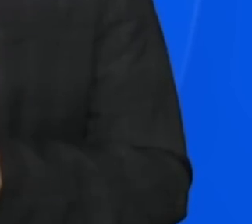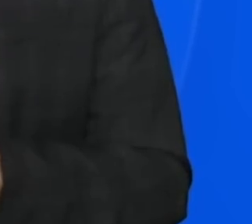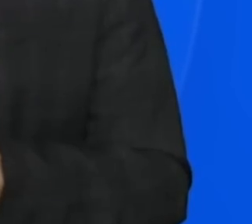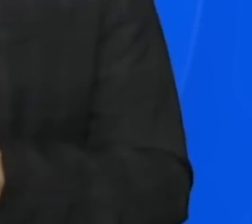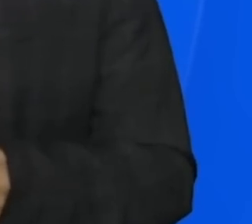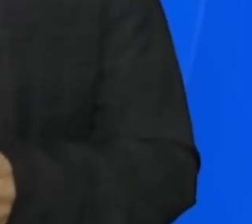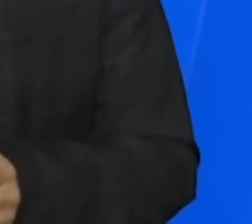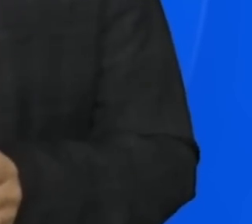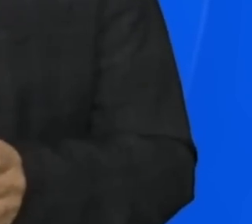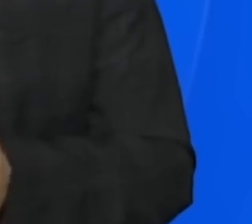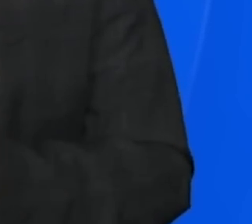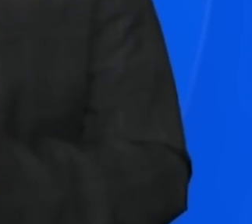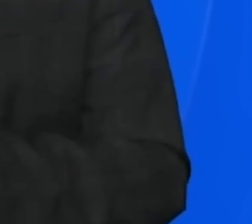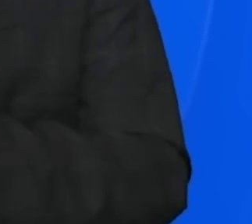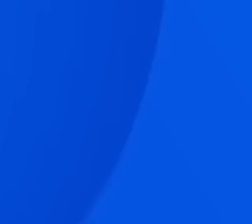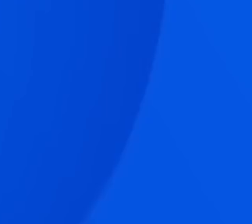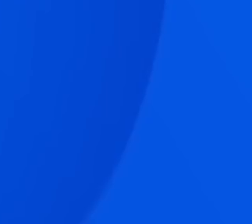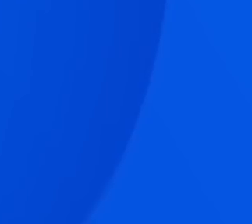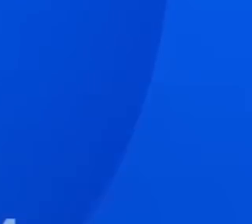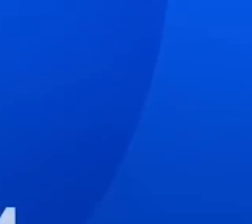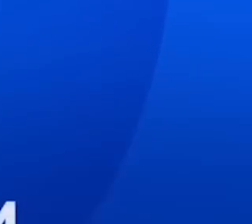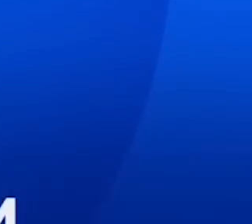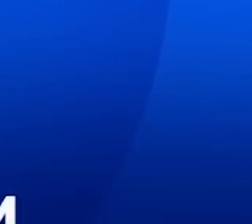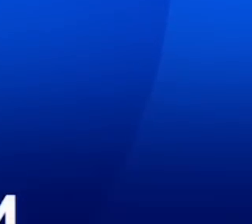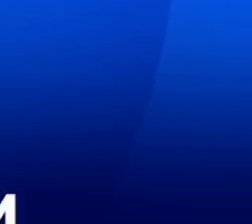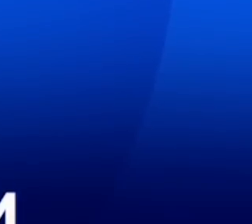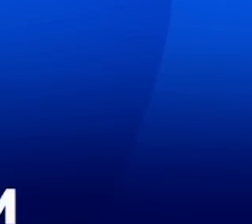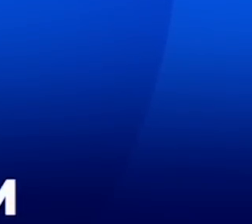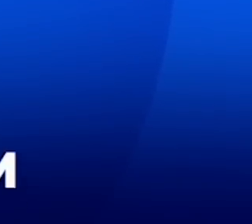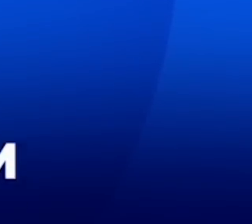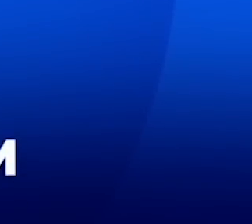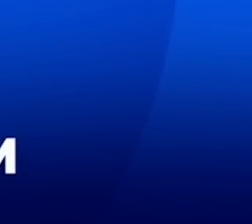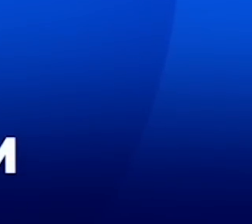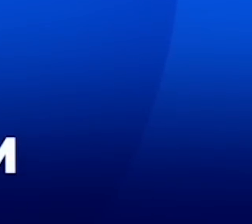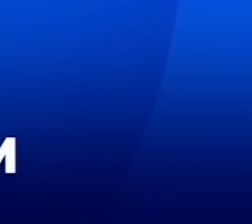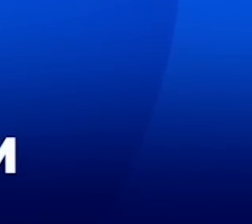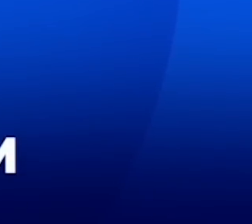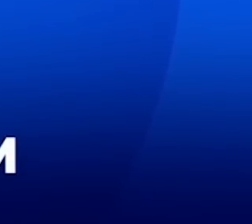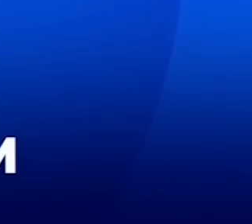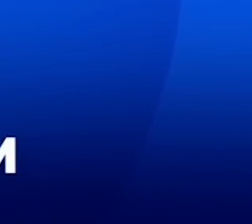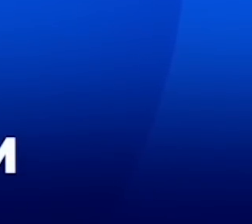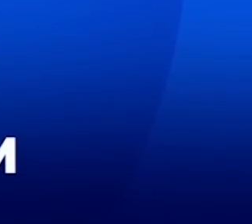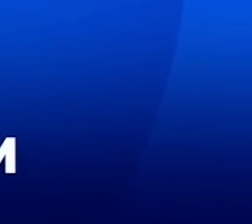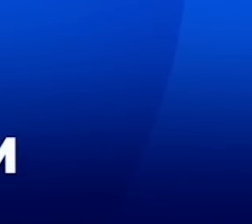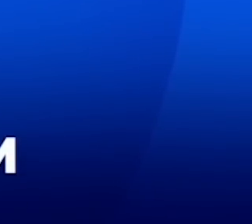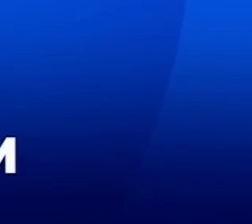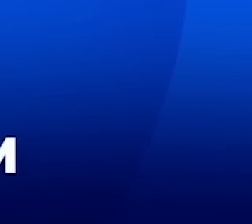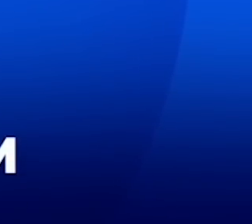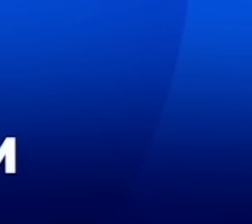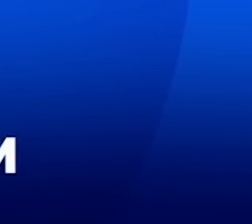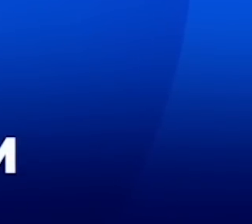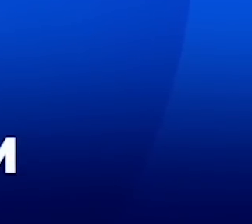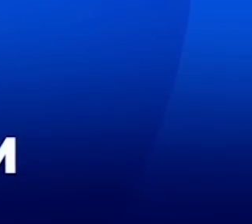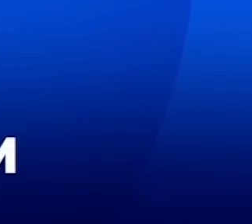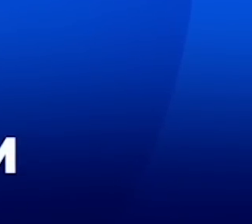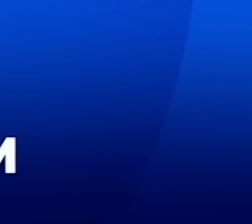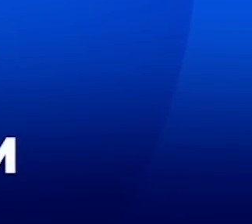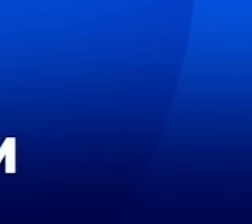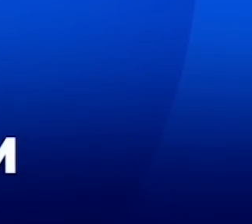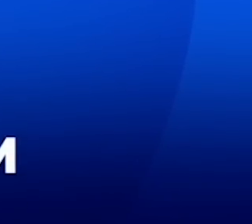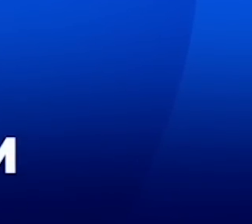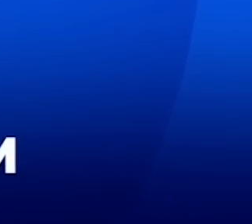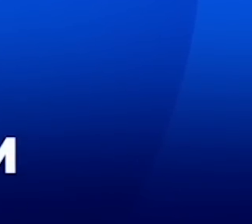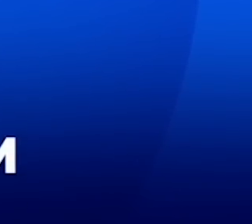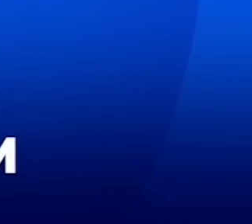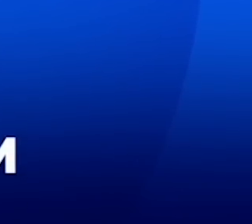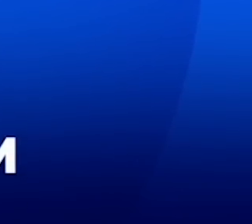para identificar esa oportunidad. La siguiente semana conversaremos del plan de negocios aterrizable y de carne y hueso, como lo llamo